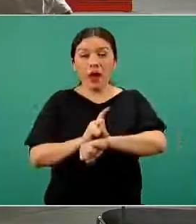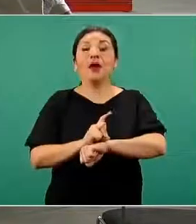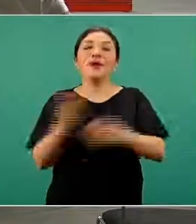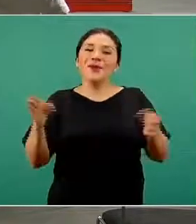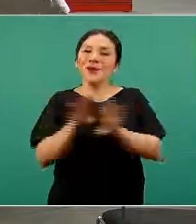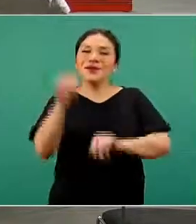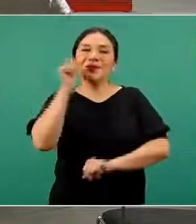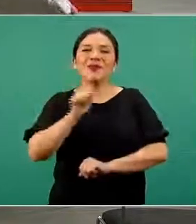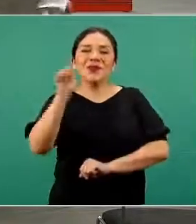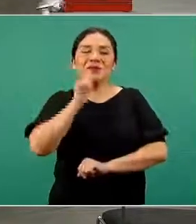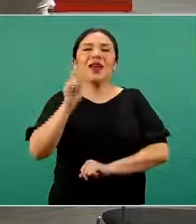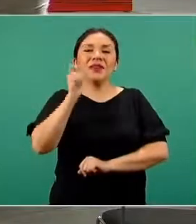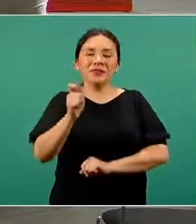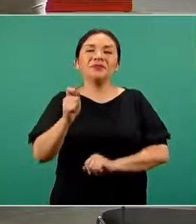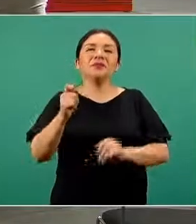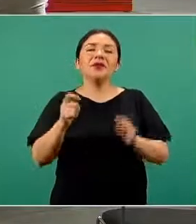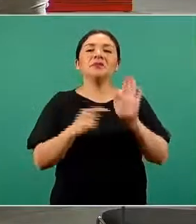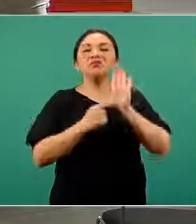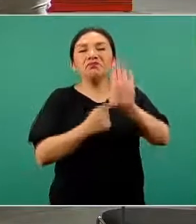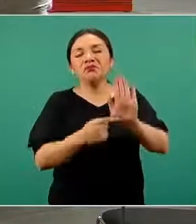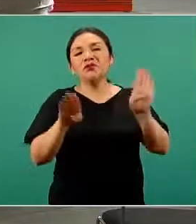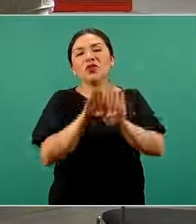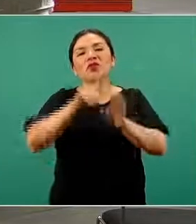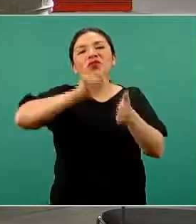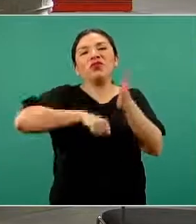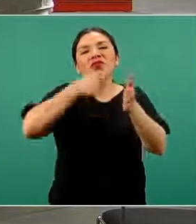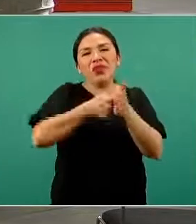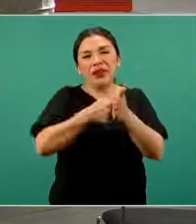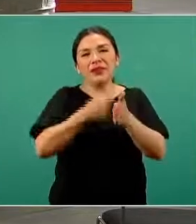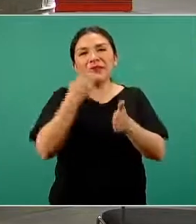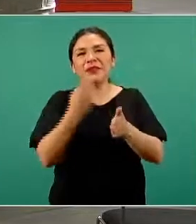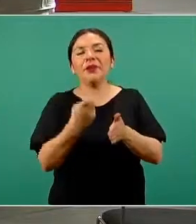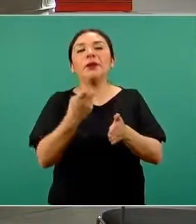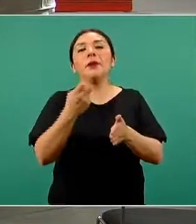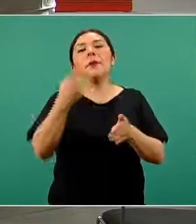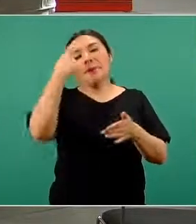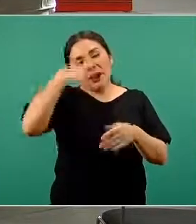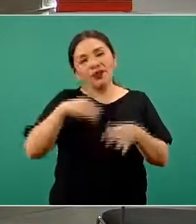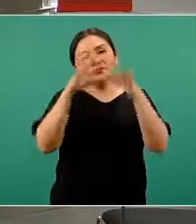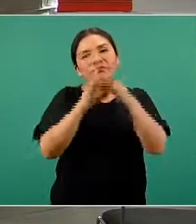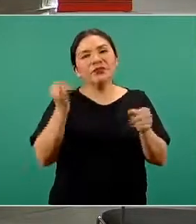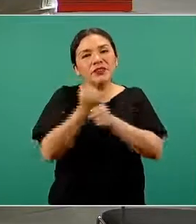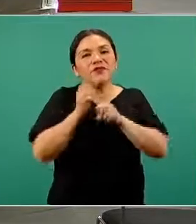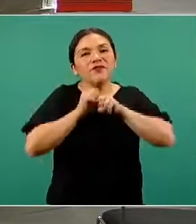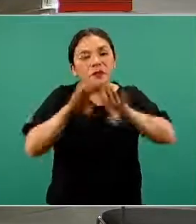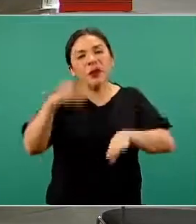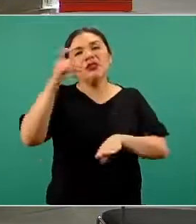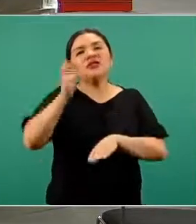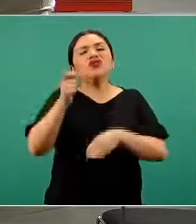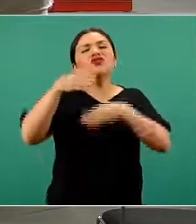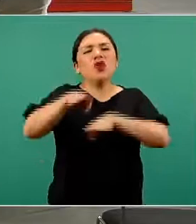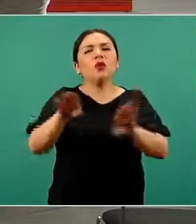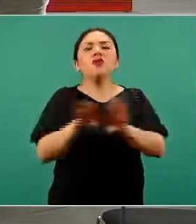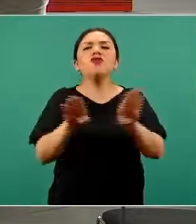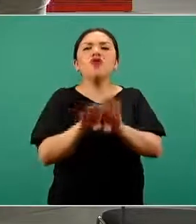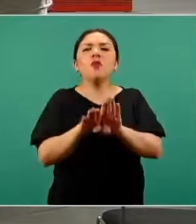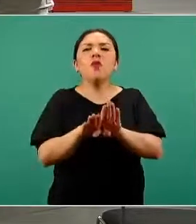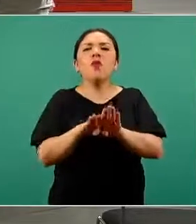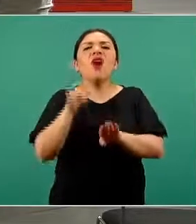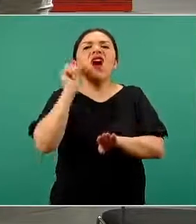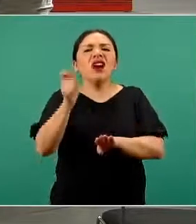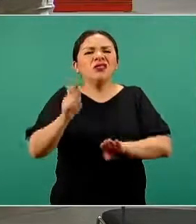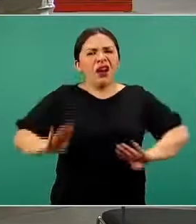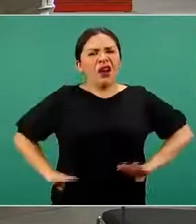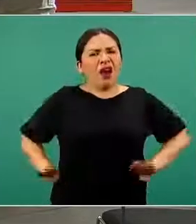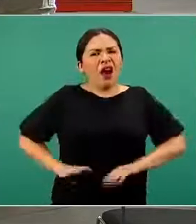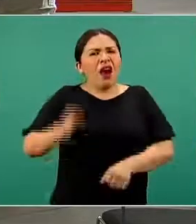como siempre, la parte de presentación del componente técnico, donde les daremos información relevante acerca de cuál es el estado